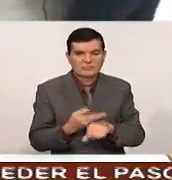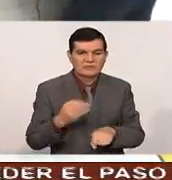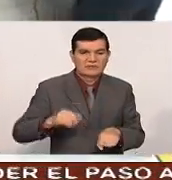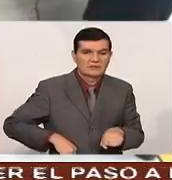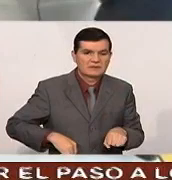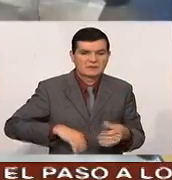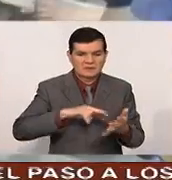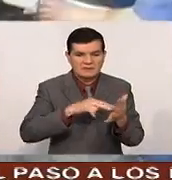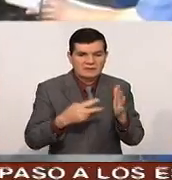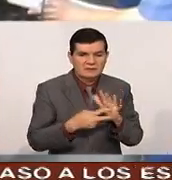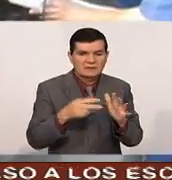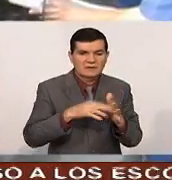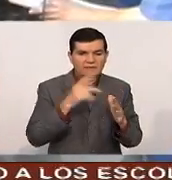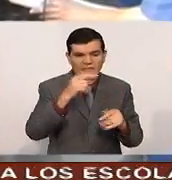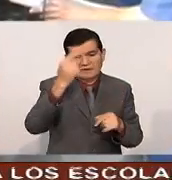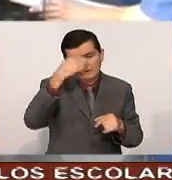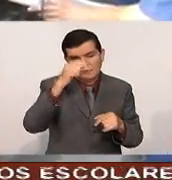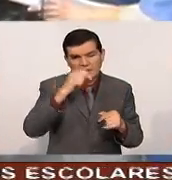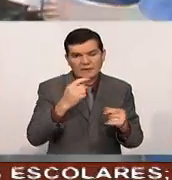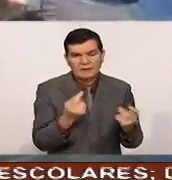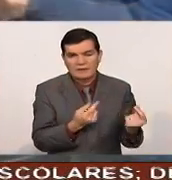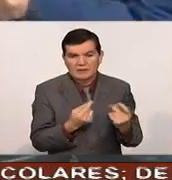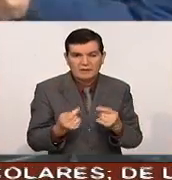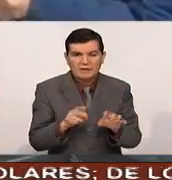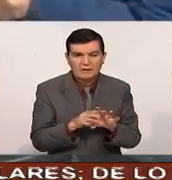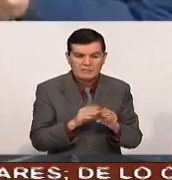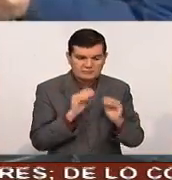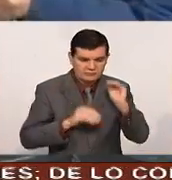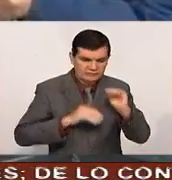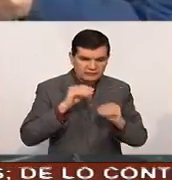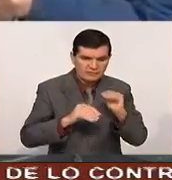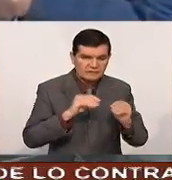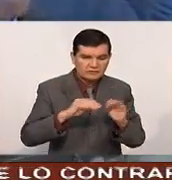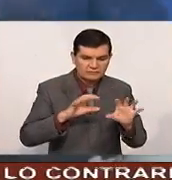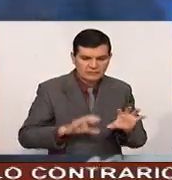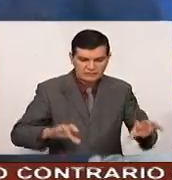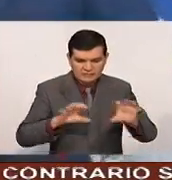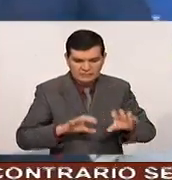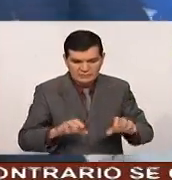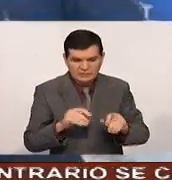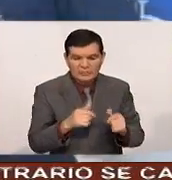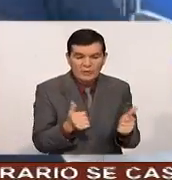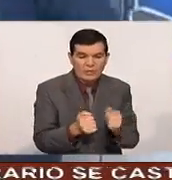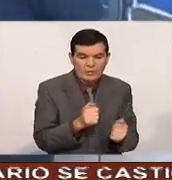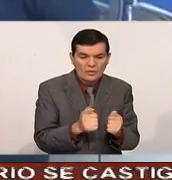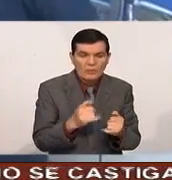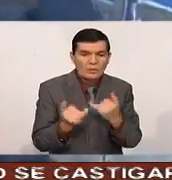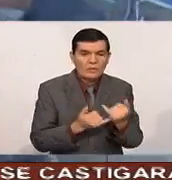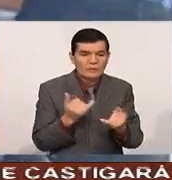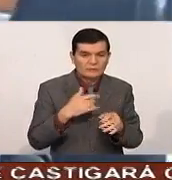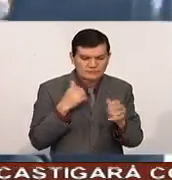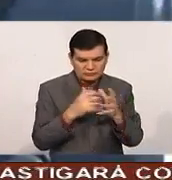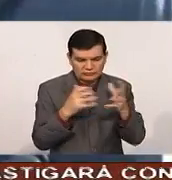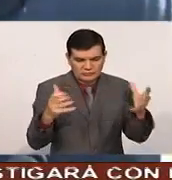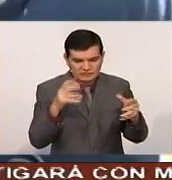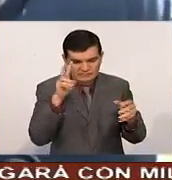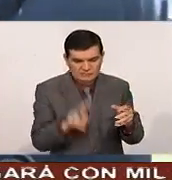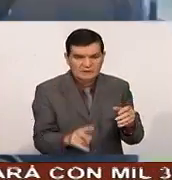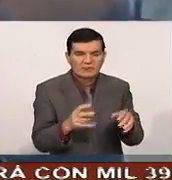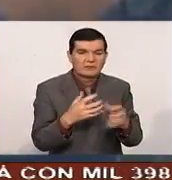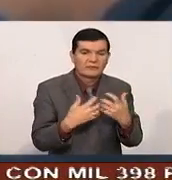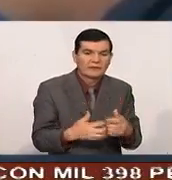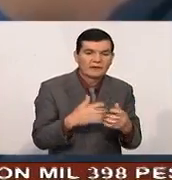interesante que es ingeniería en tecnología interactiva y animación digital, donde no más hablamos de videojuegos, hablamos de la realidad aumentada, la realidad